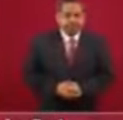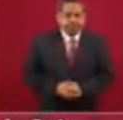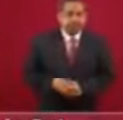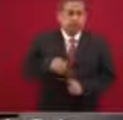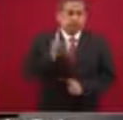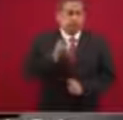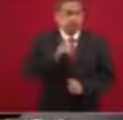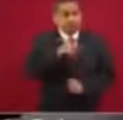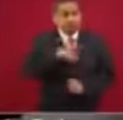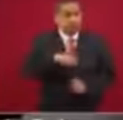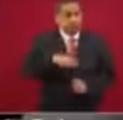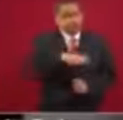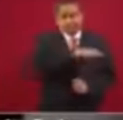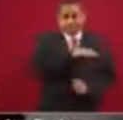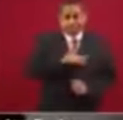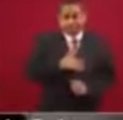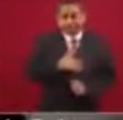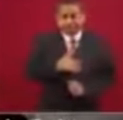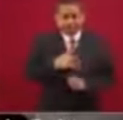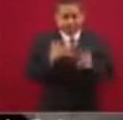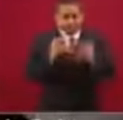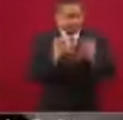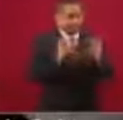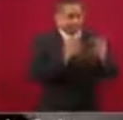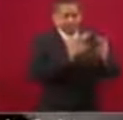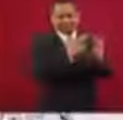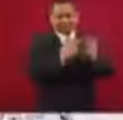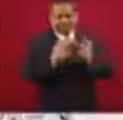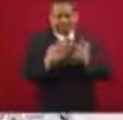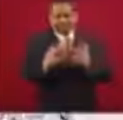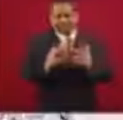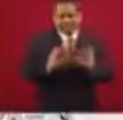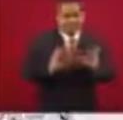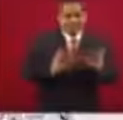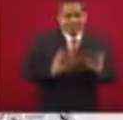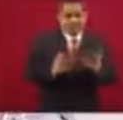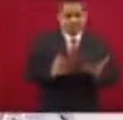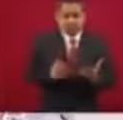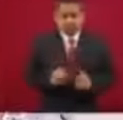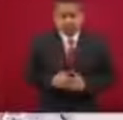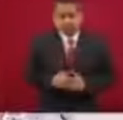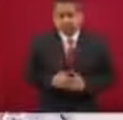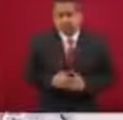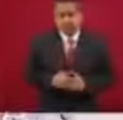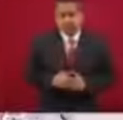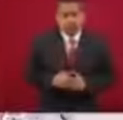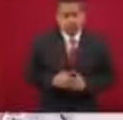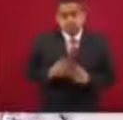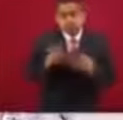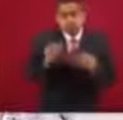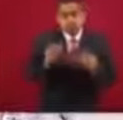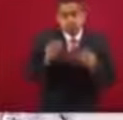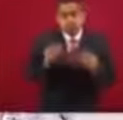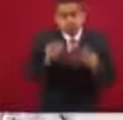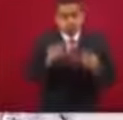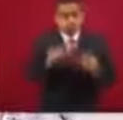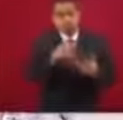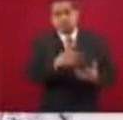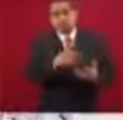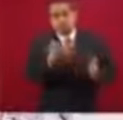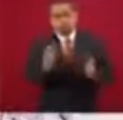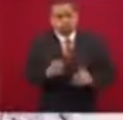pero daños materiales no fueron muchos a